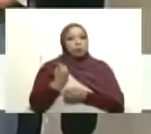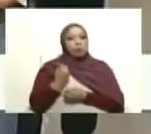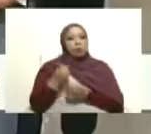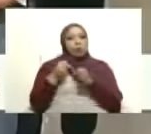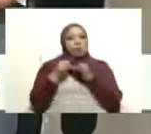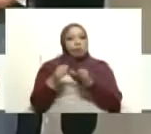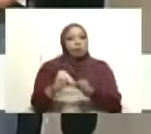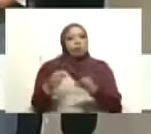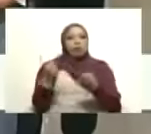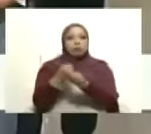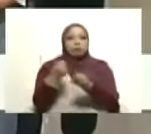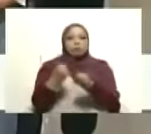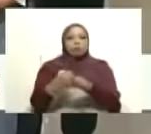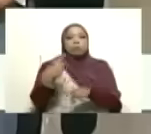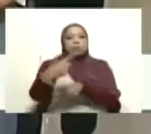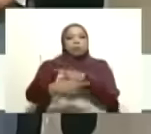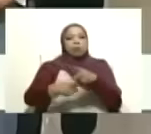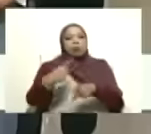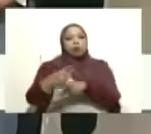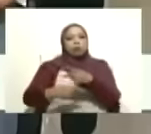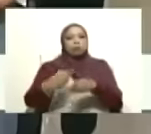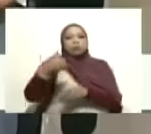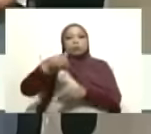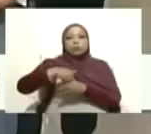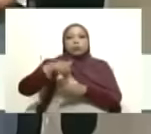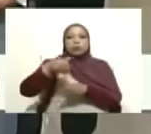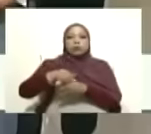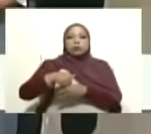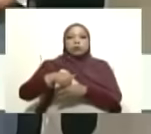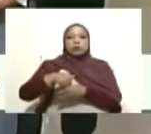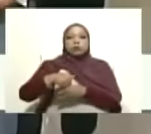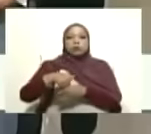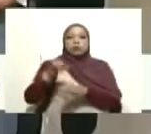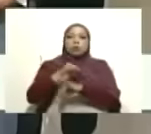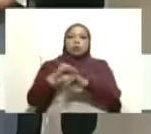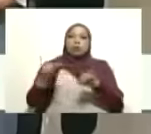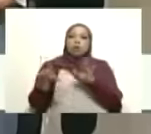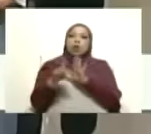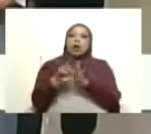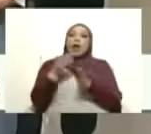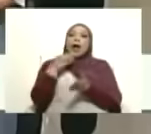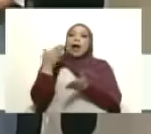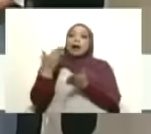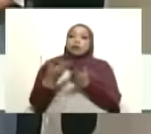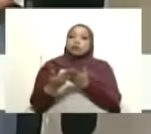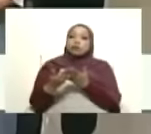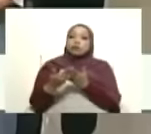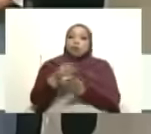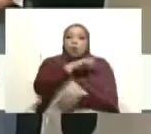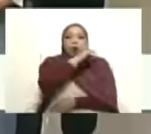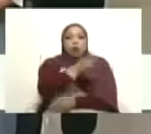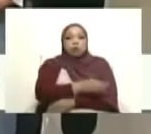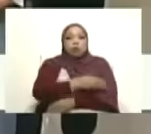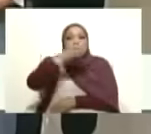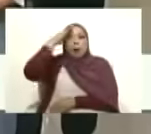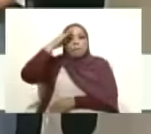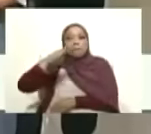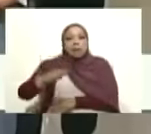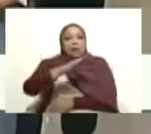comportó este proceso electoral y, por supuesto, el civismo. Le damos gracias a las Fuerzas Armadas